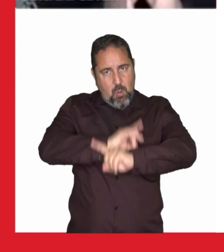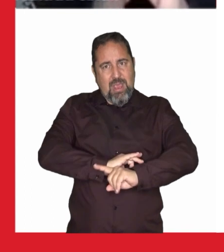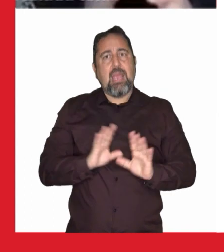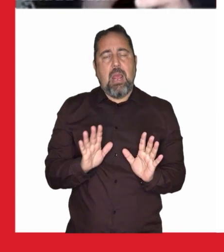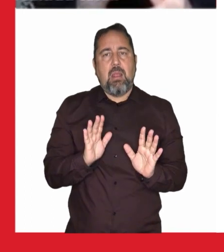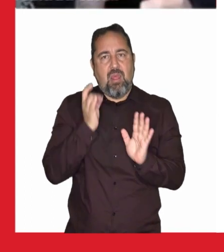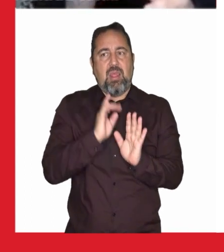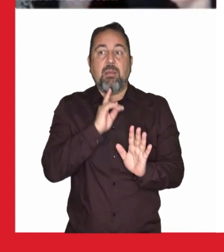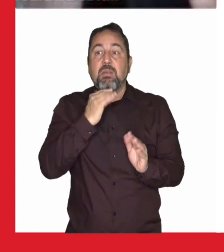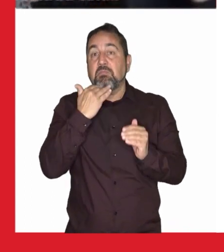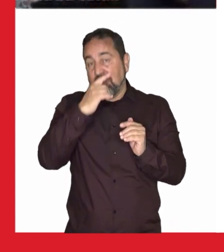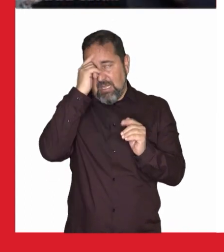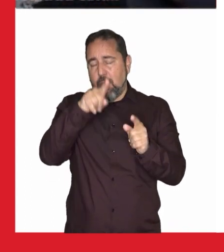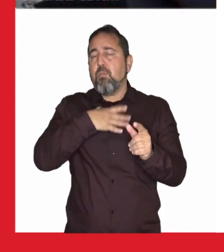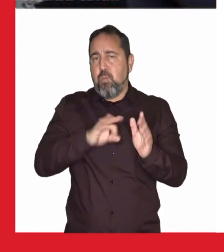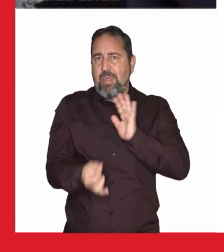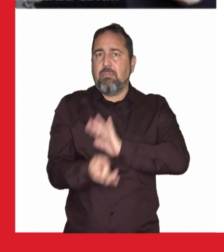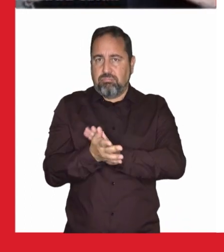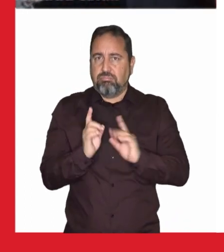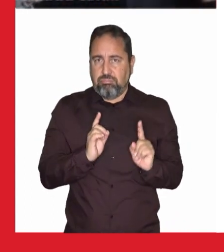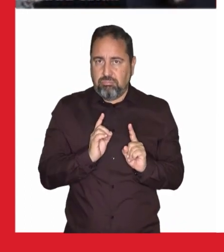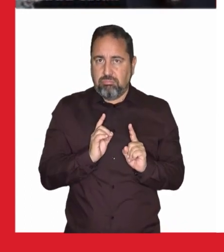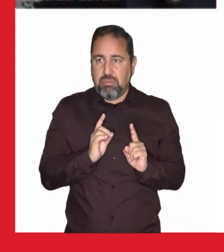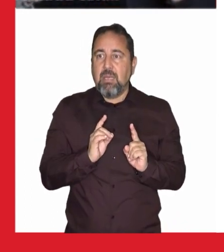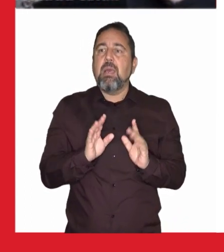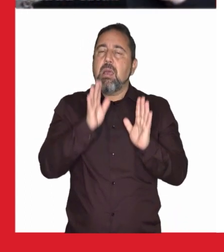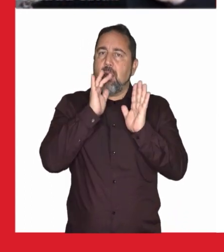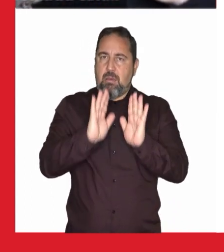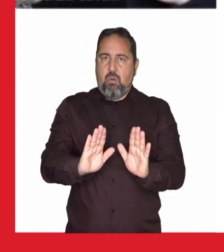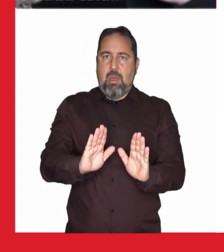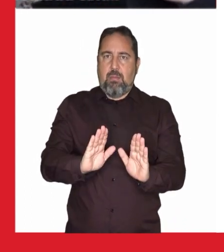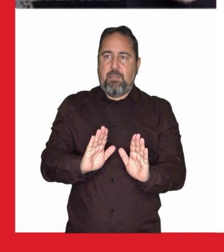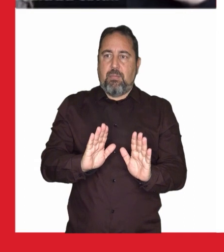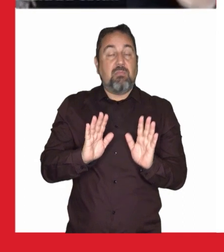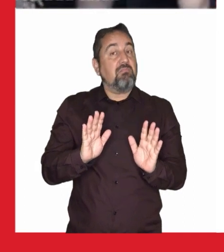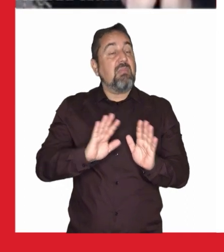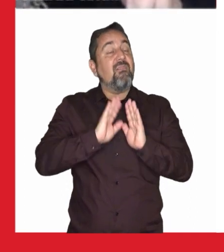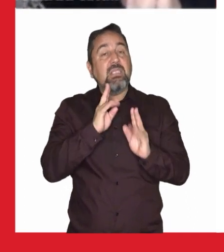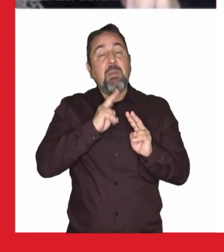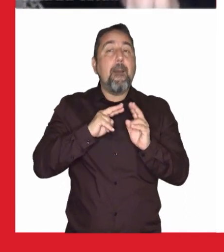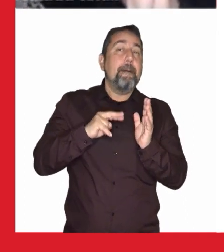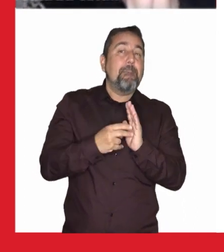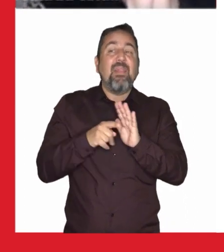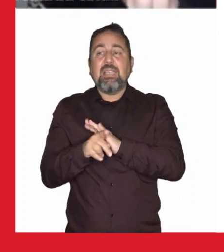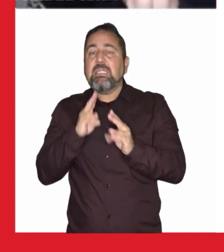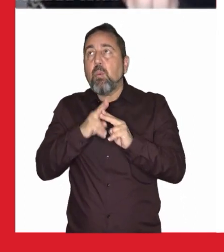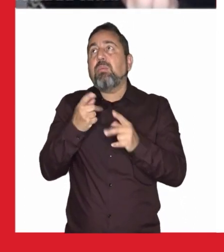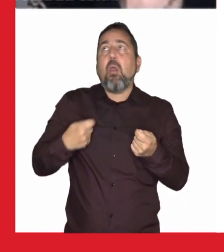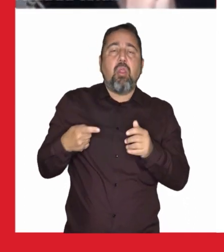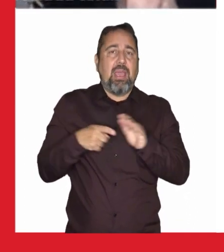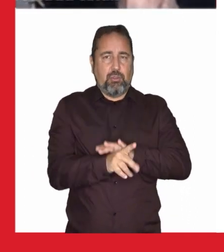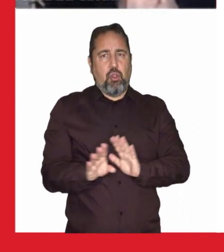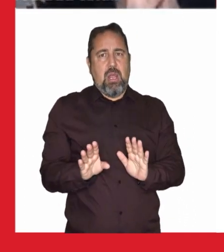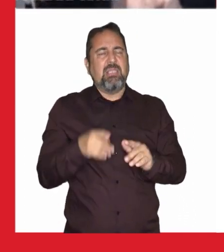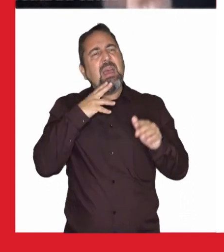entrar mucho en esto, pero que os quede clara esta idea, que os quede por lo menos la idea de que esto puede ocurrir. ¿Vale? Ahora, al